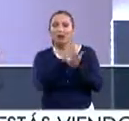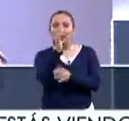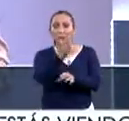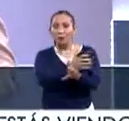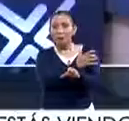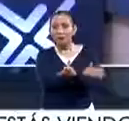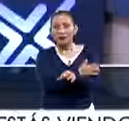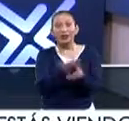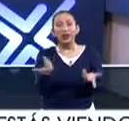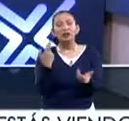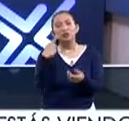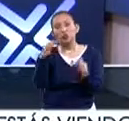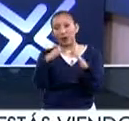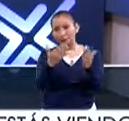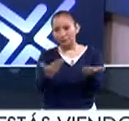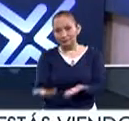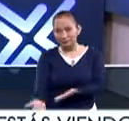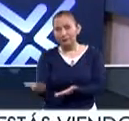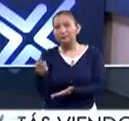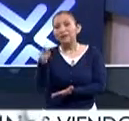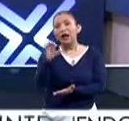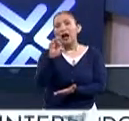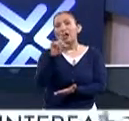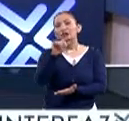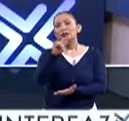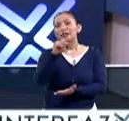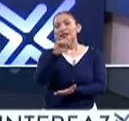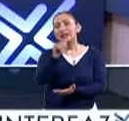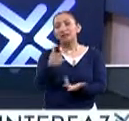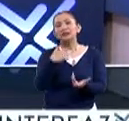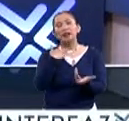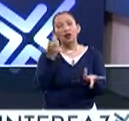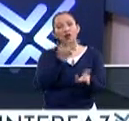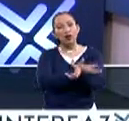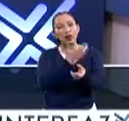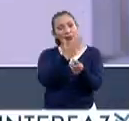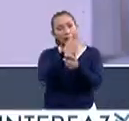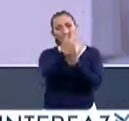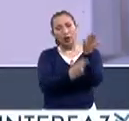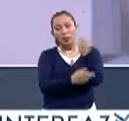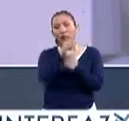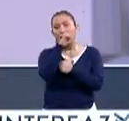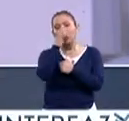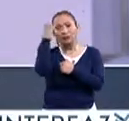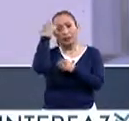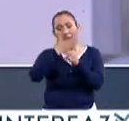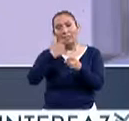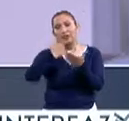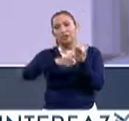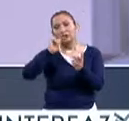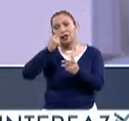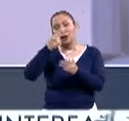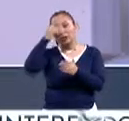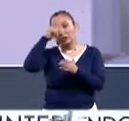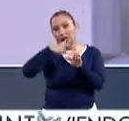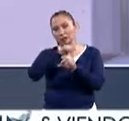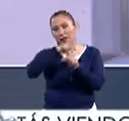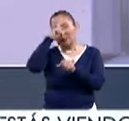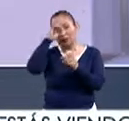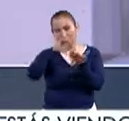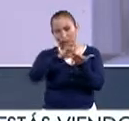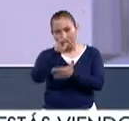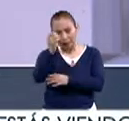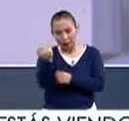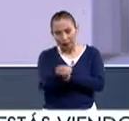por haber estado con nosotros esa es tu casa carlos martínez azúcar con nada del programa de lenguas extranjeras del tecnológico nacional de méxico gracias